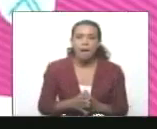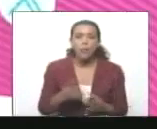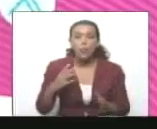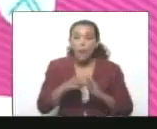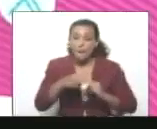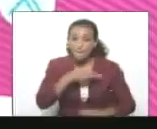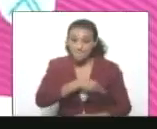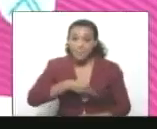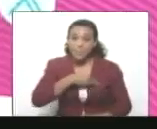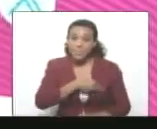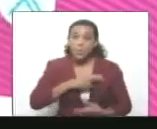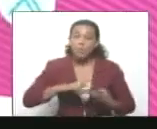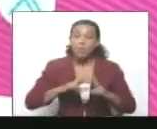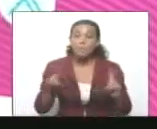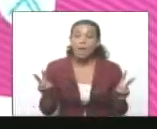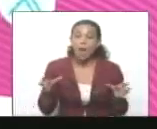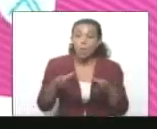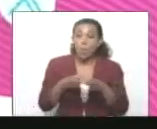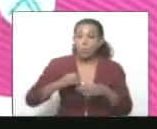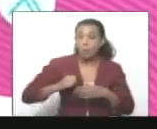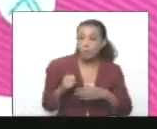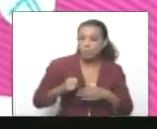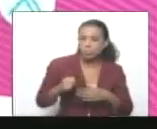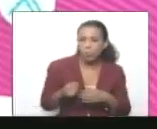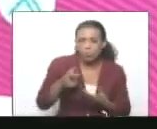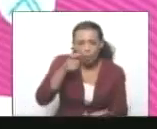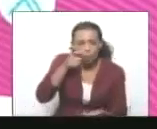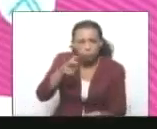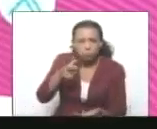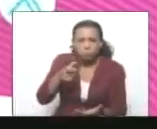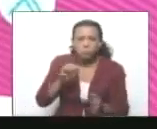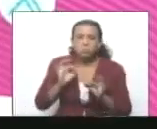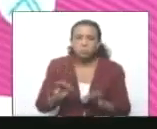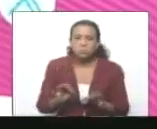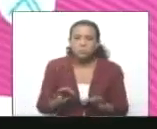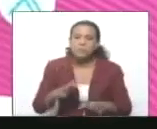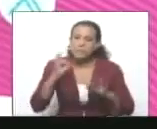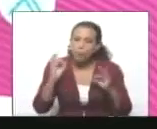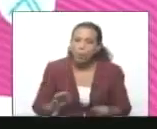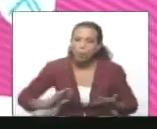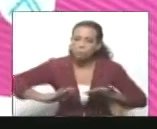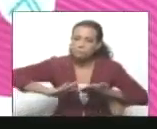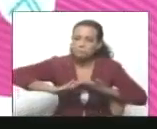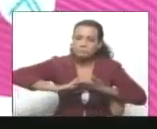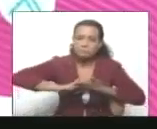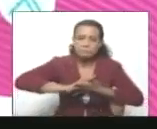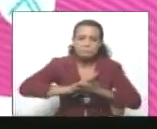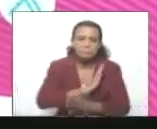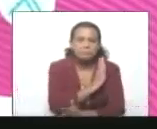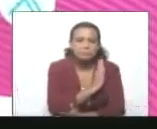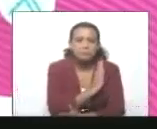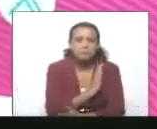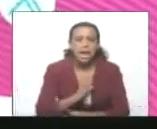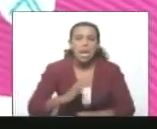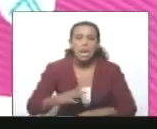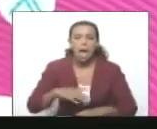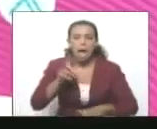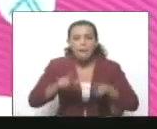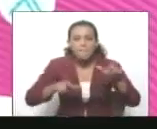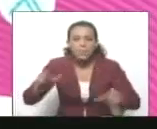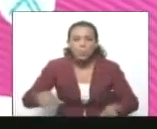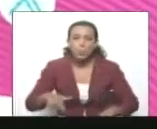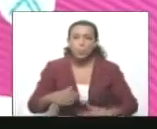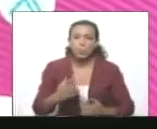la gran misión de paz y estas operaciones especiales Estoy seguro que vamos a seguir avanzando en la seguridad de la gente